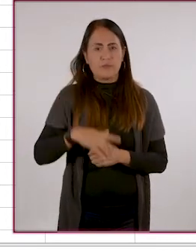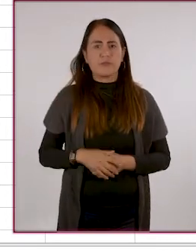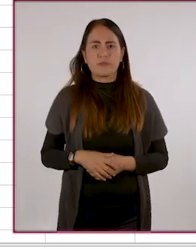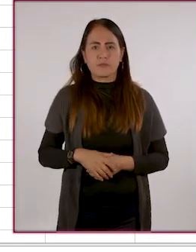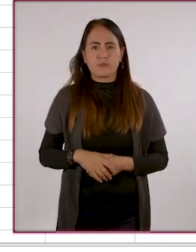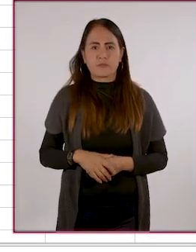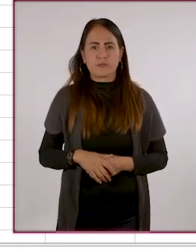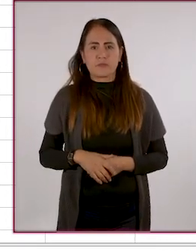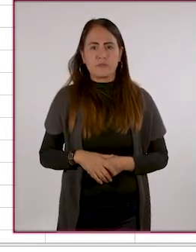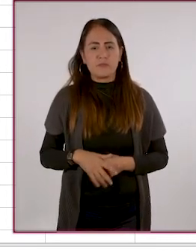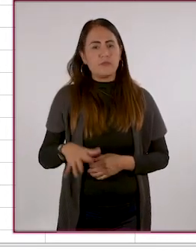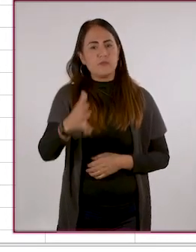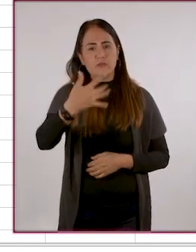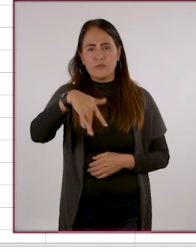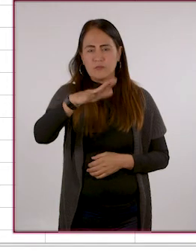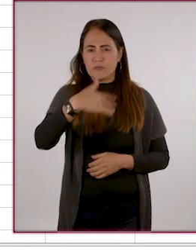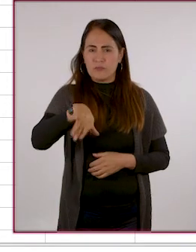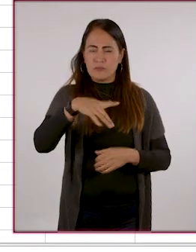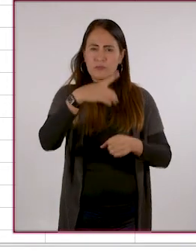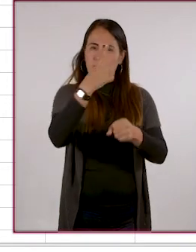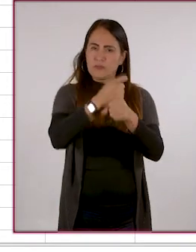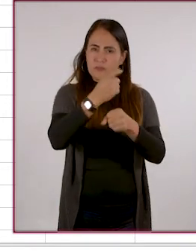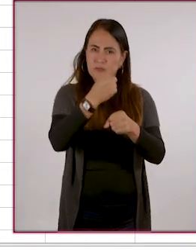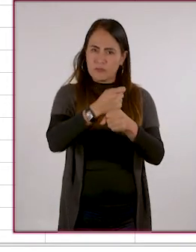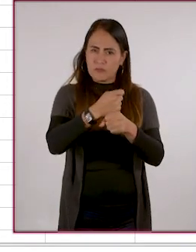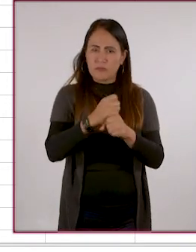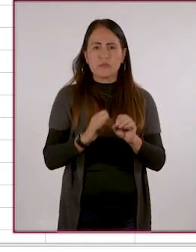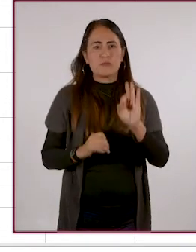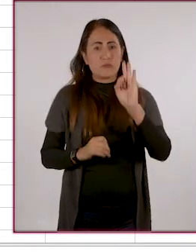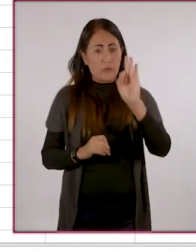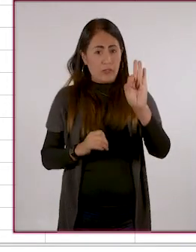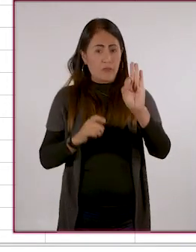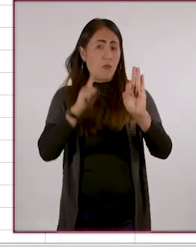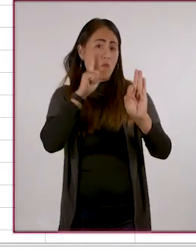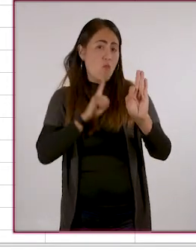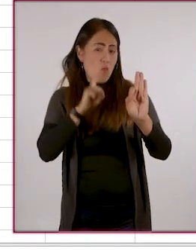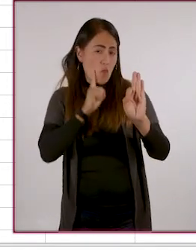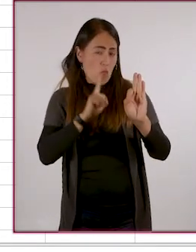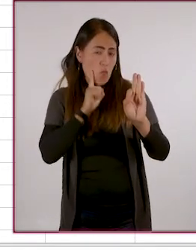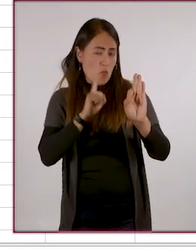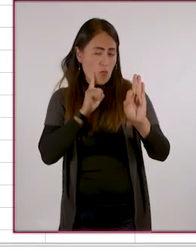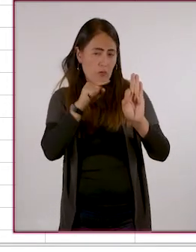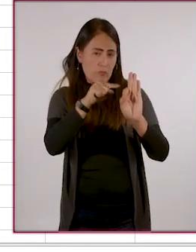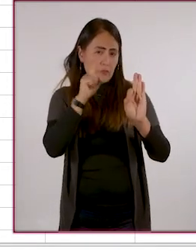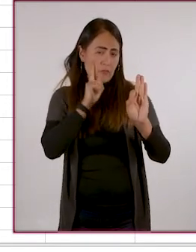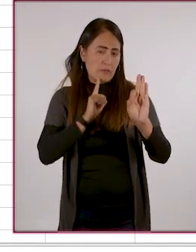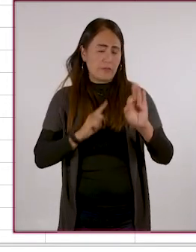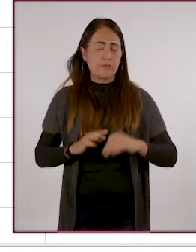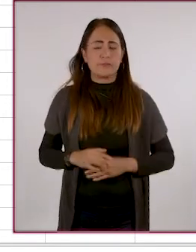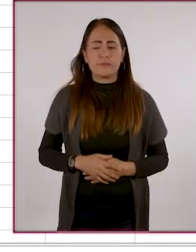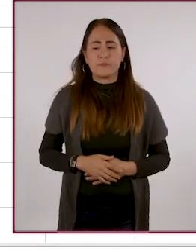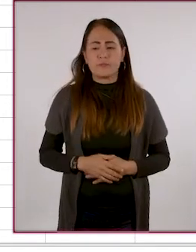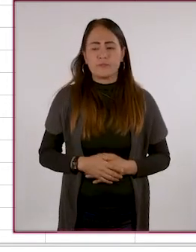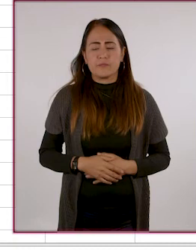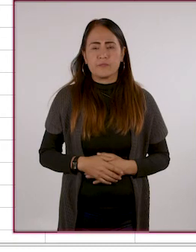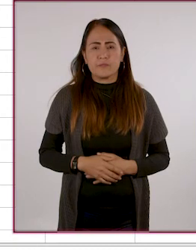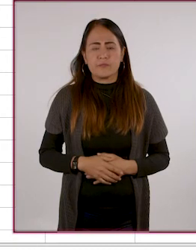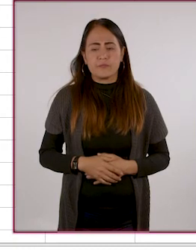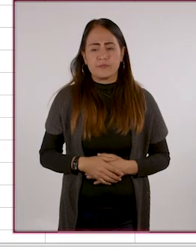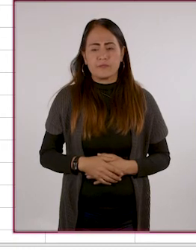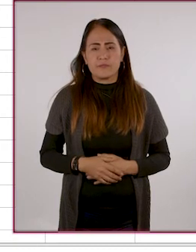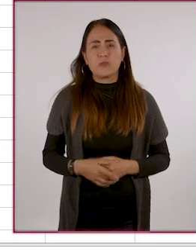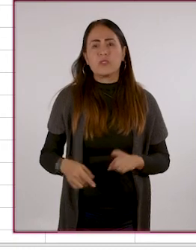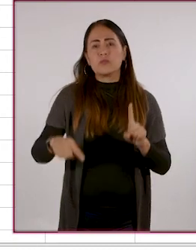columna sexo. Quiero que primero busque la opción F de femenino, ¿no? Y